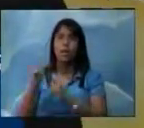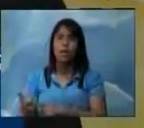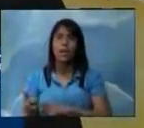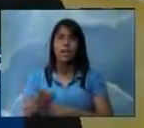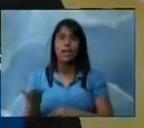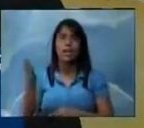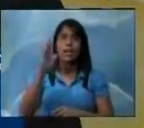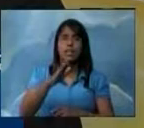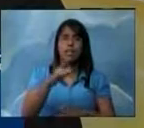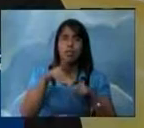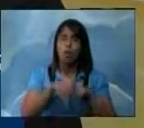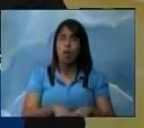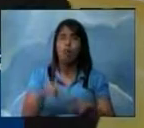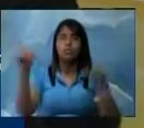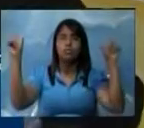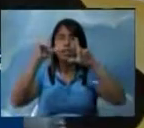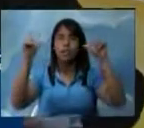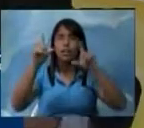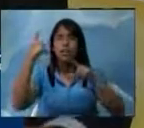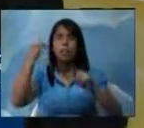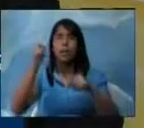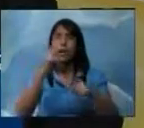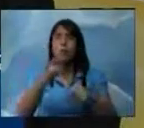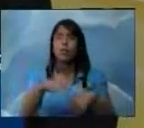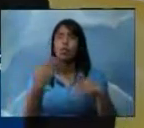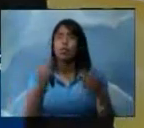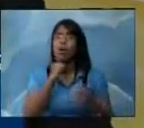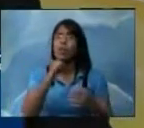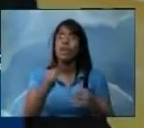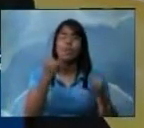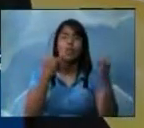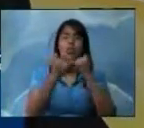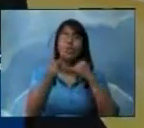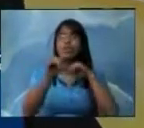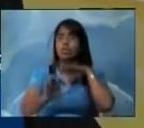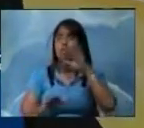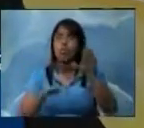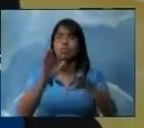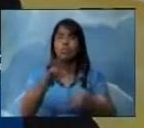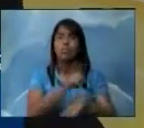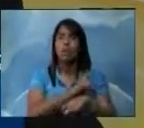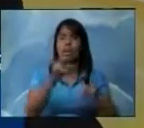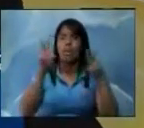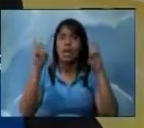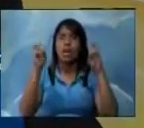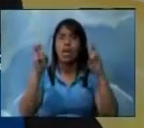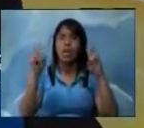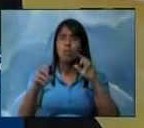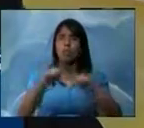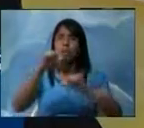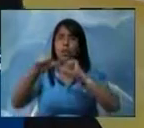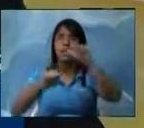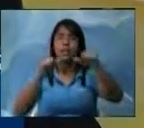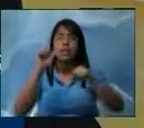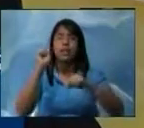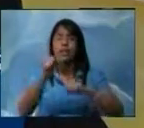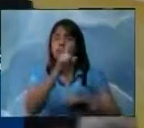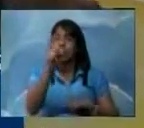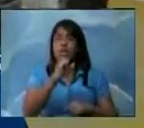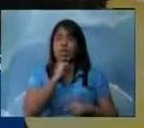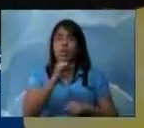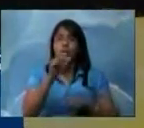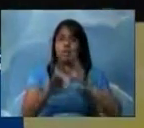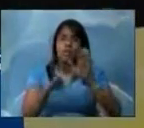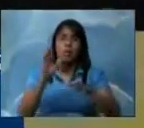que estemos pegados a un televisor para ver cuál es el último zapato de la nueva generación. Y si no es